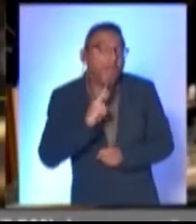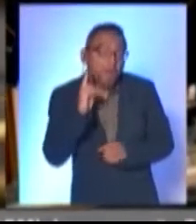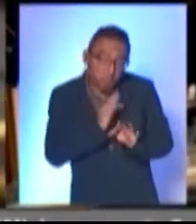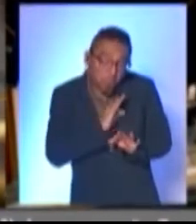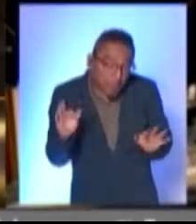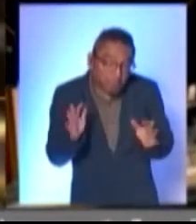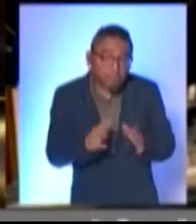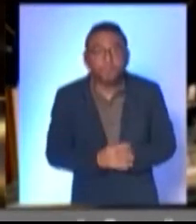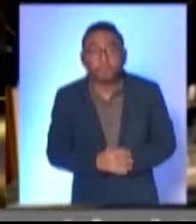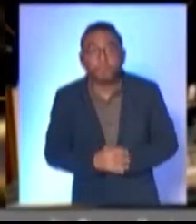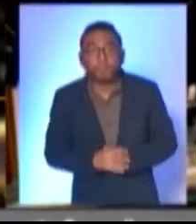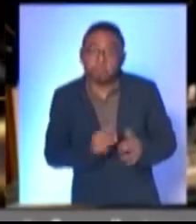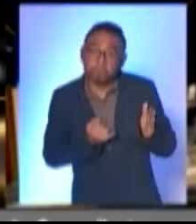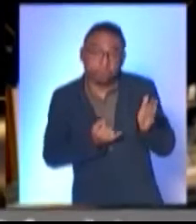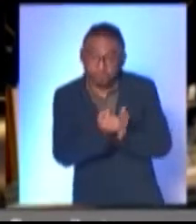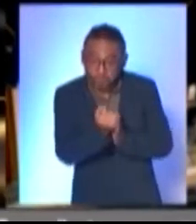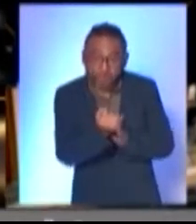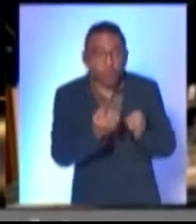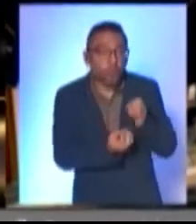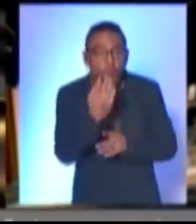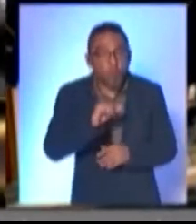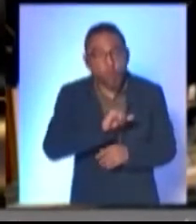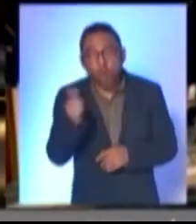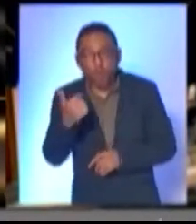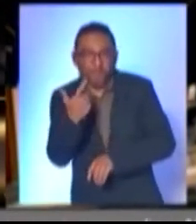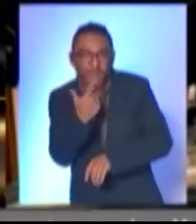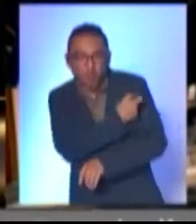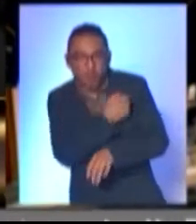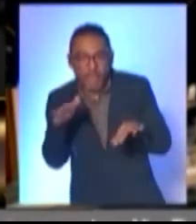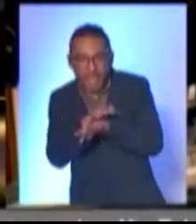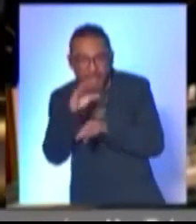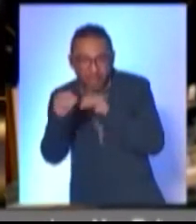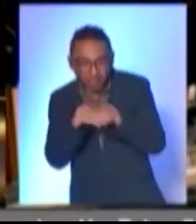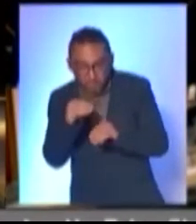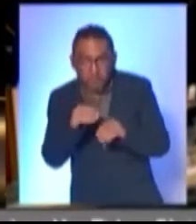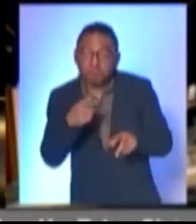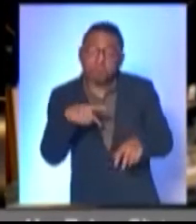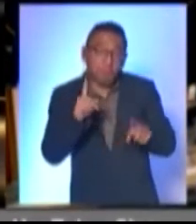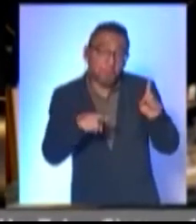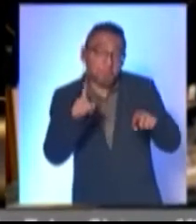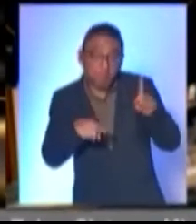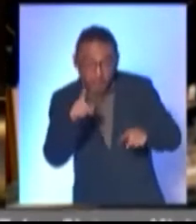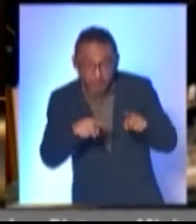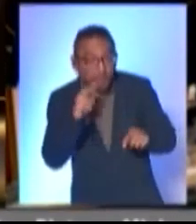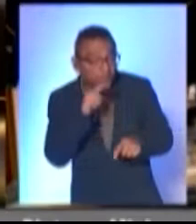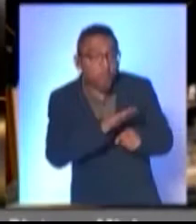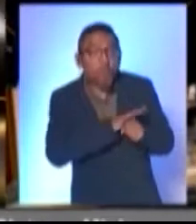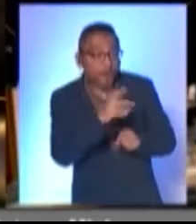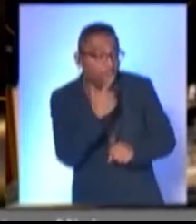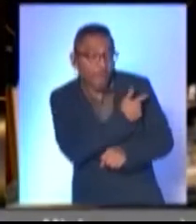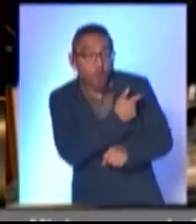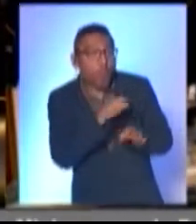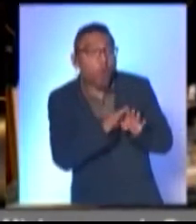poner versiones nuevas de las vacunas va a depender de la vacuna, qué tan eficaz es la